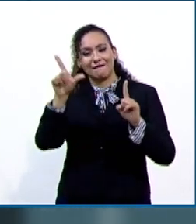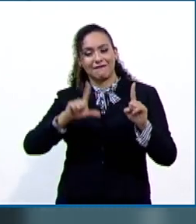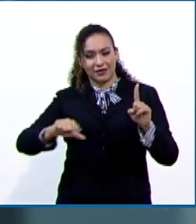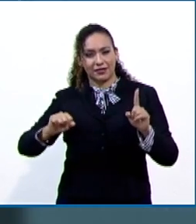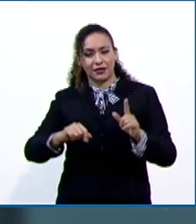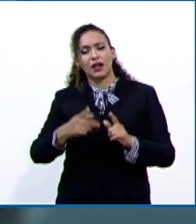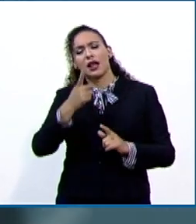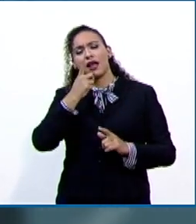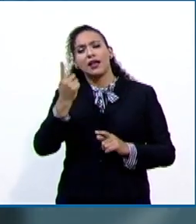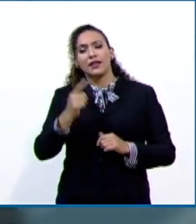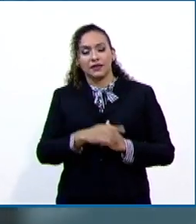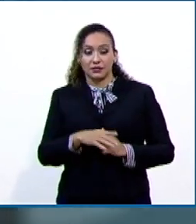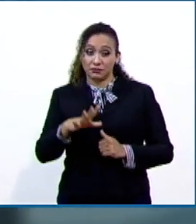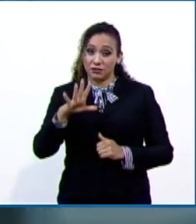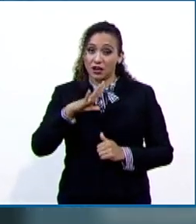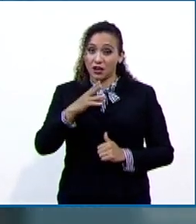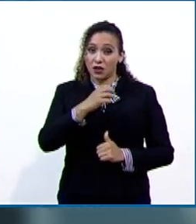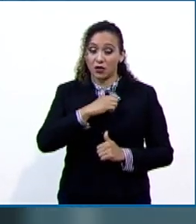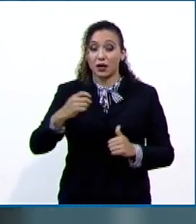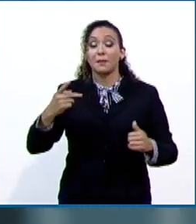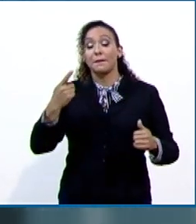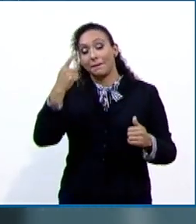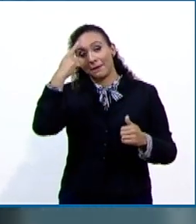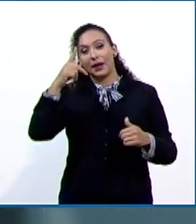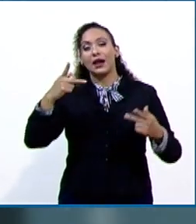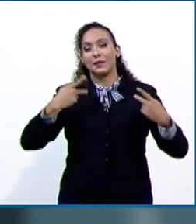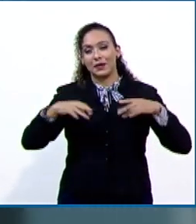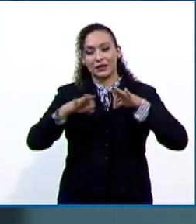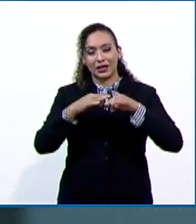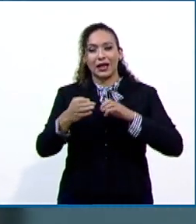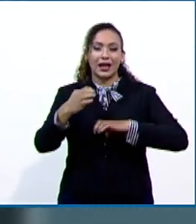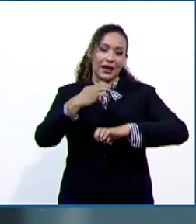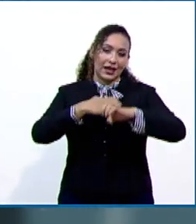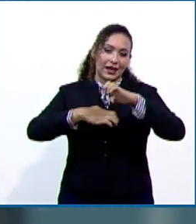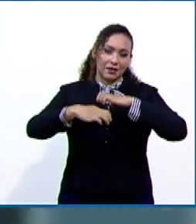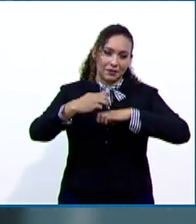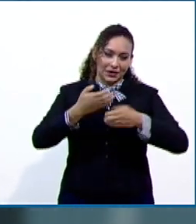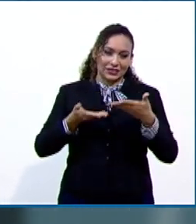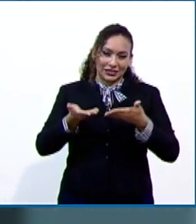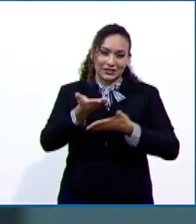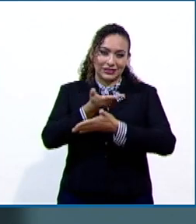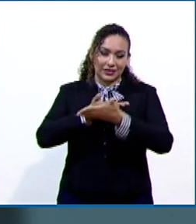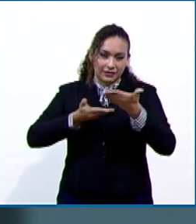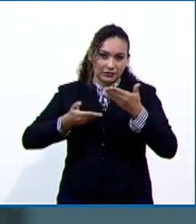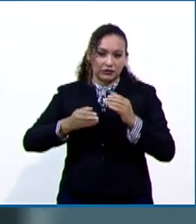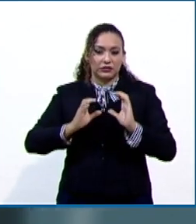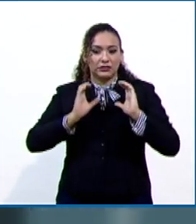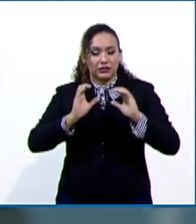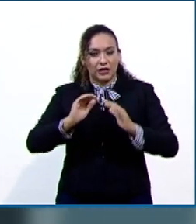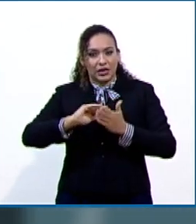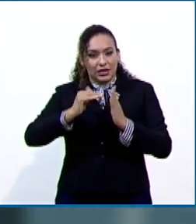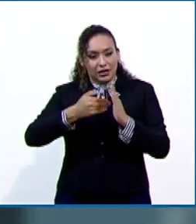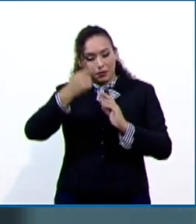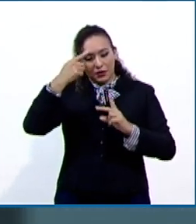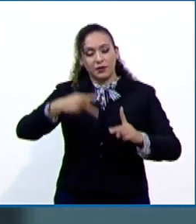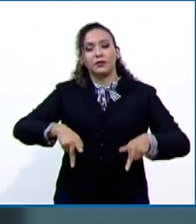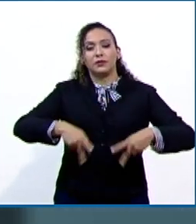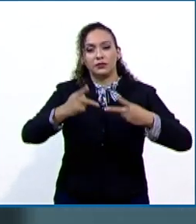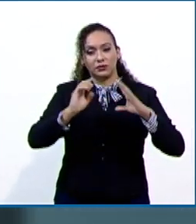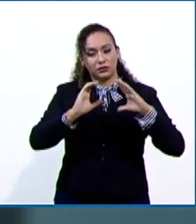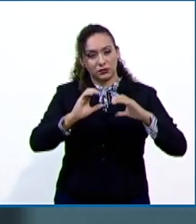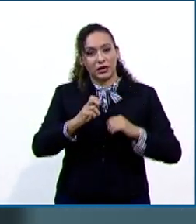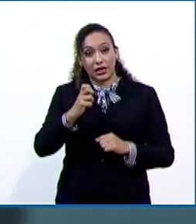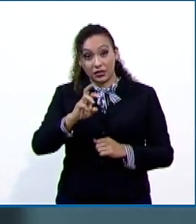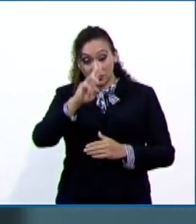que establece obligaciones para los proveedores de servicio en materia de prácticas comerciales y estrategias de venta. No viola